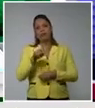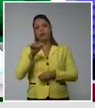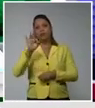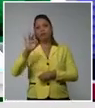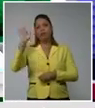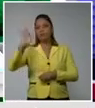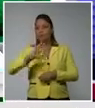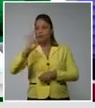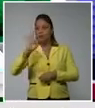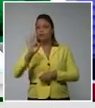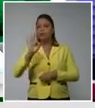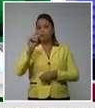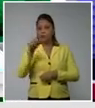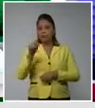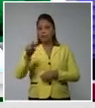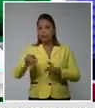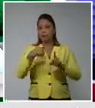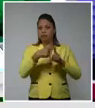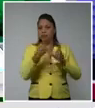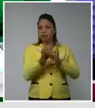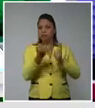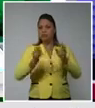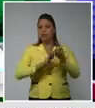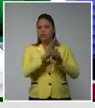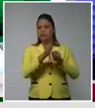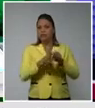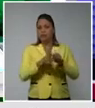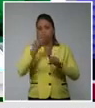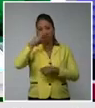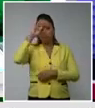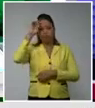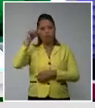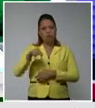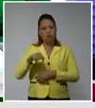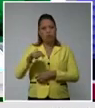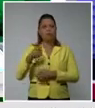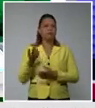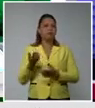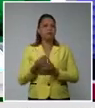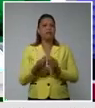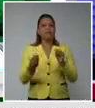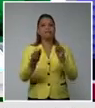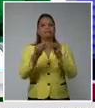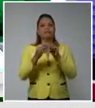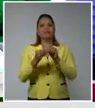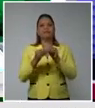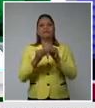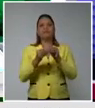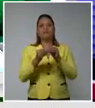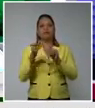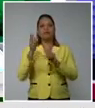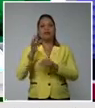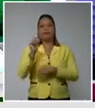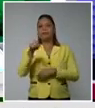de las personas diagnosticadas en Cuba, bueno, pues tienen como fuente de infección el exterior de nuestro